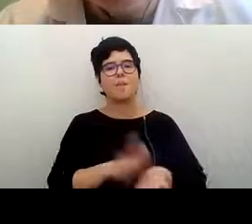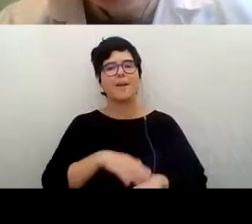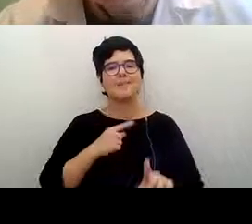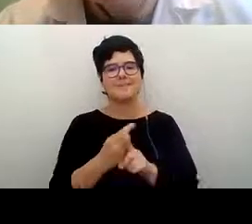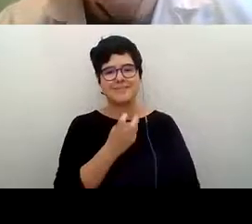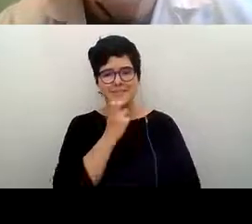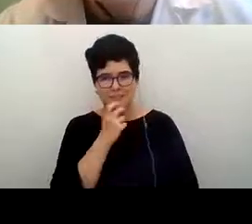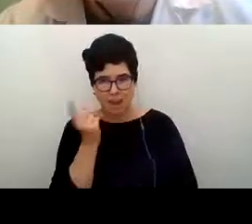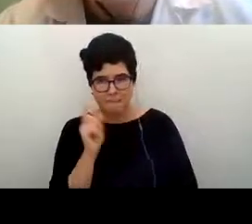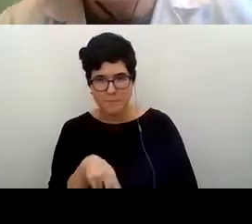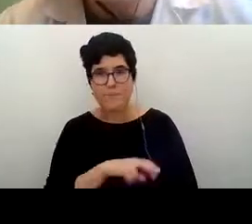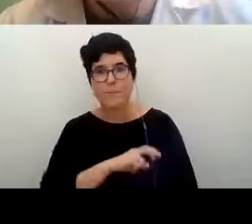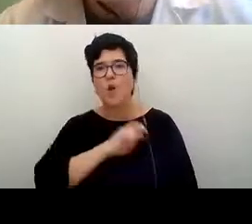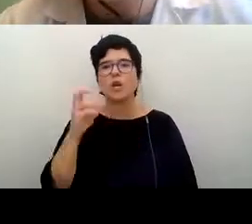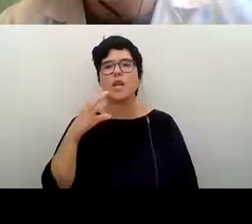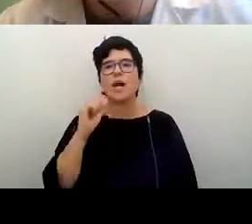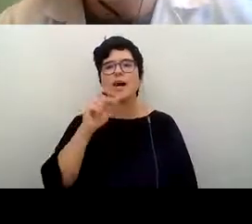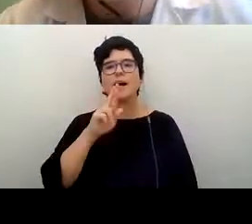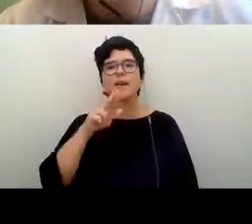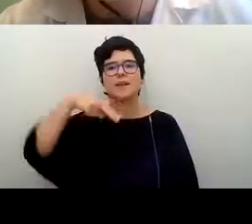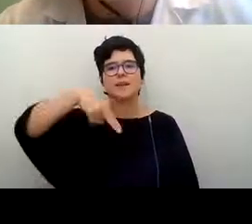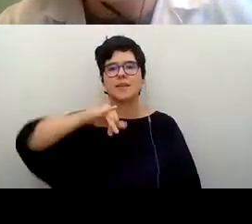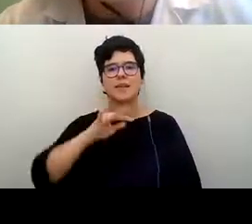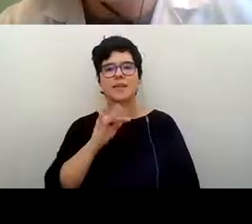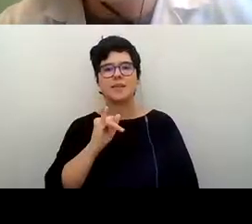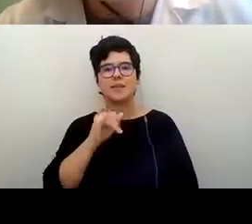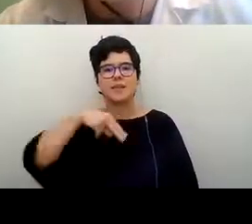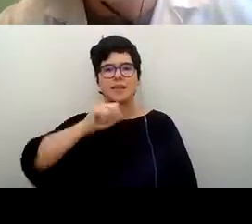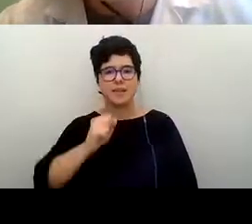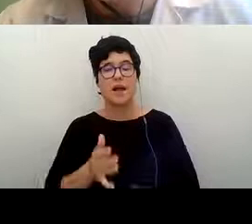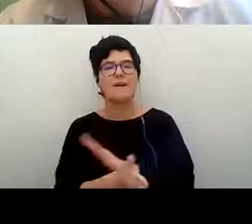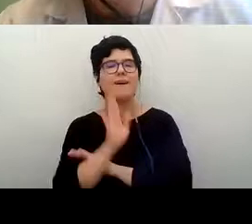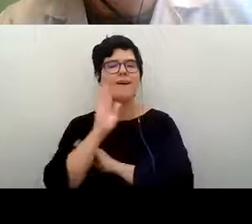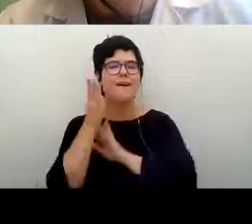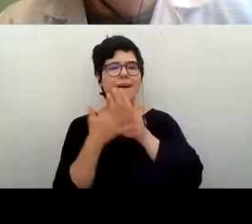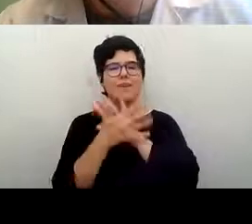carnitina, recordad que la veíamos con los LR-GO,